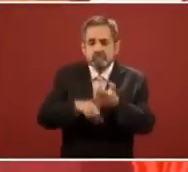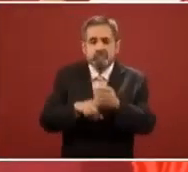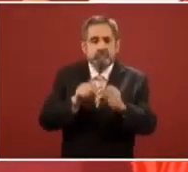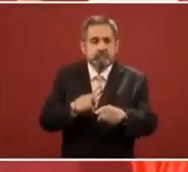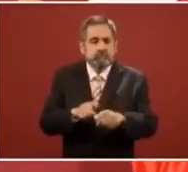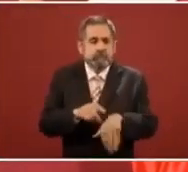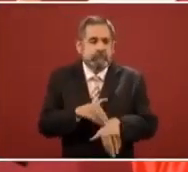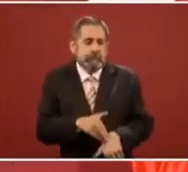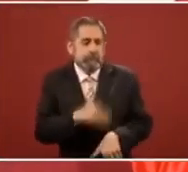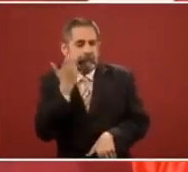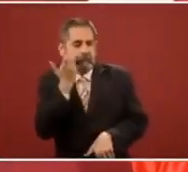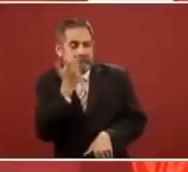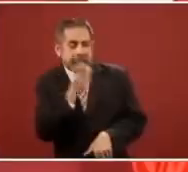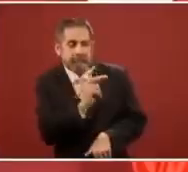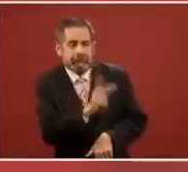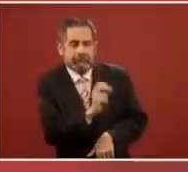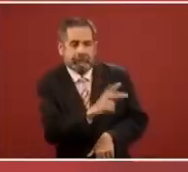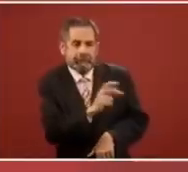se prestaban,